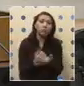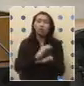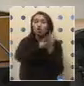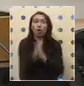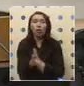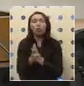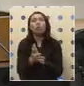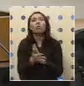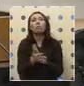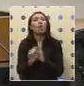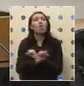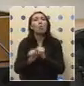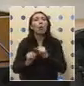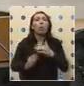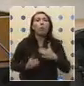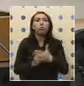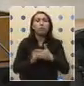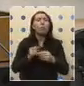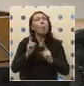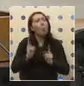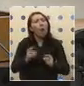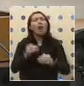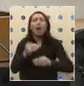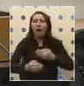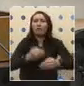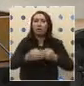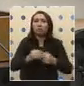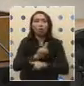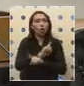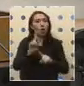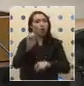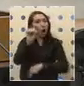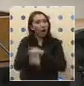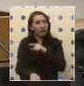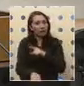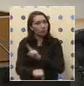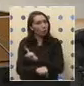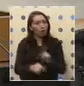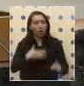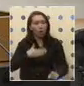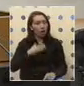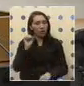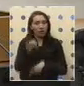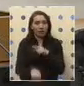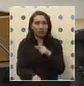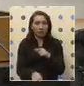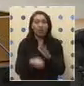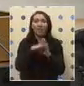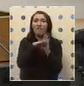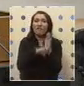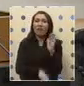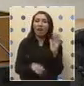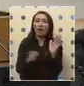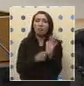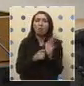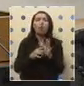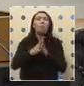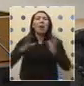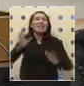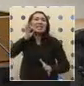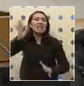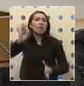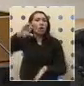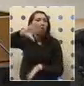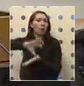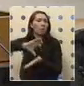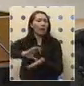uno quiere, pero eso no puede impedir de que avancemos. Pero lo que no estoy dispuesto a aceptar, ministro, es que le bajemos el impuesto a los más ricos de nuestro país.